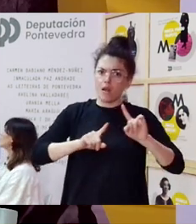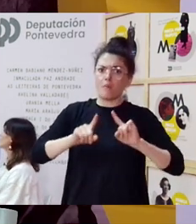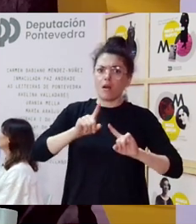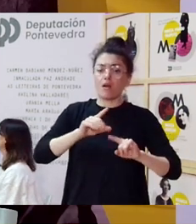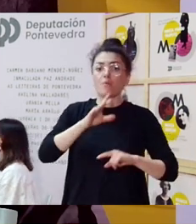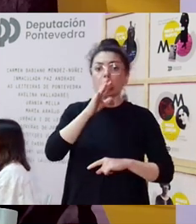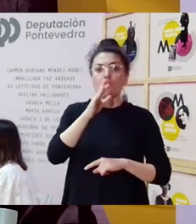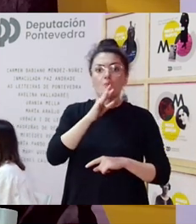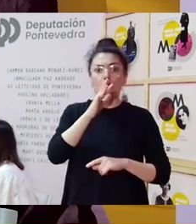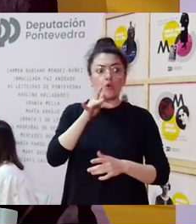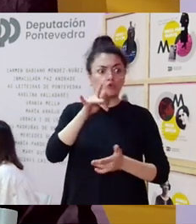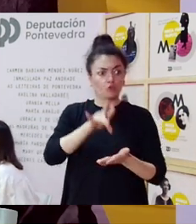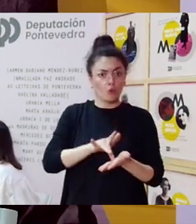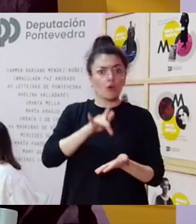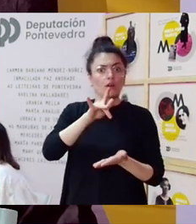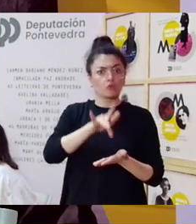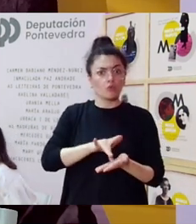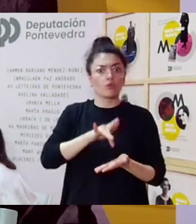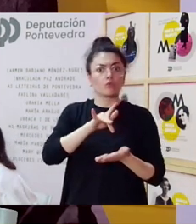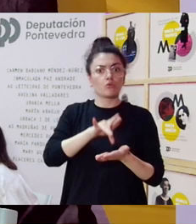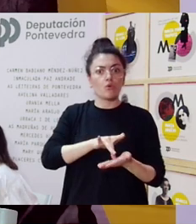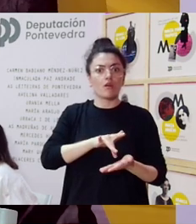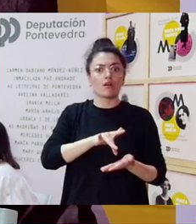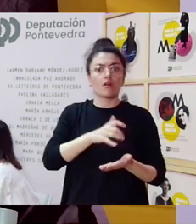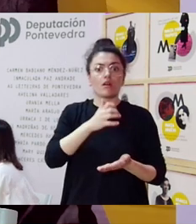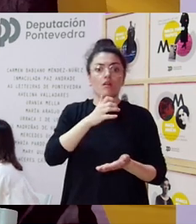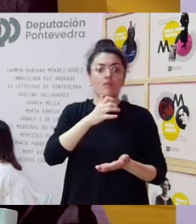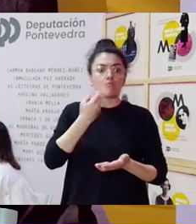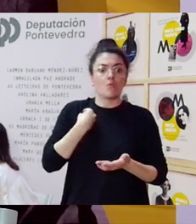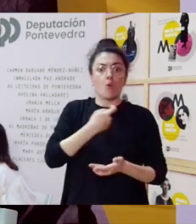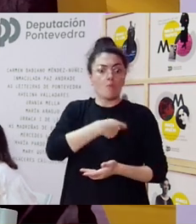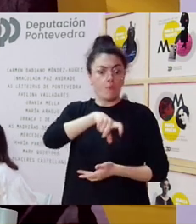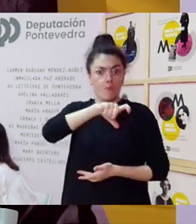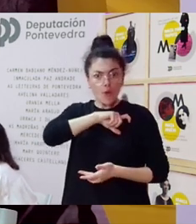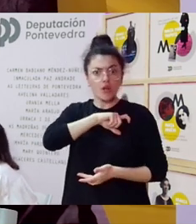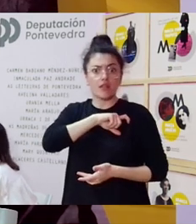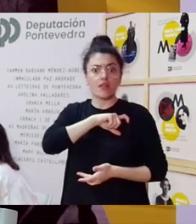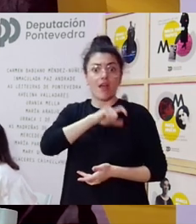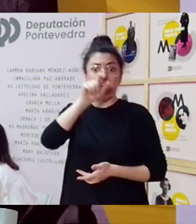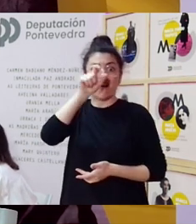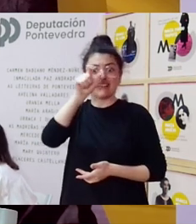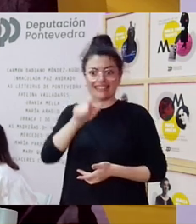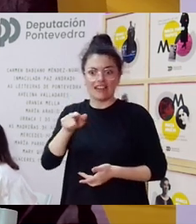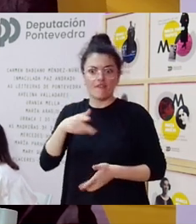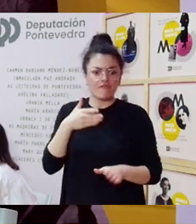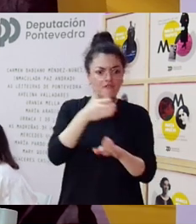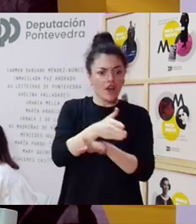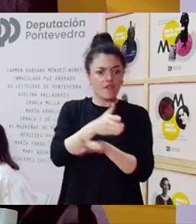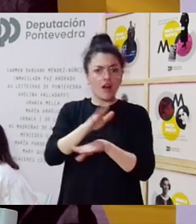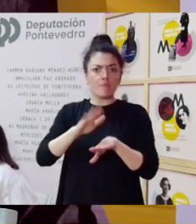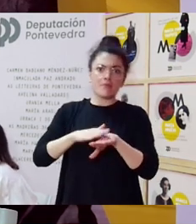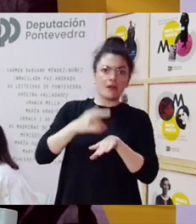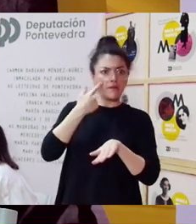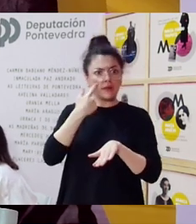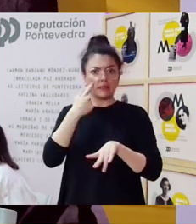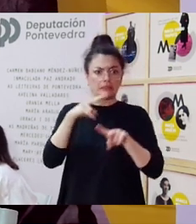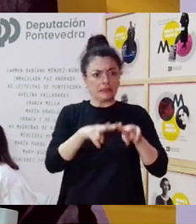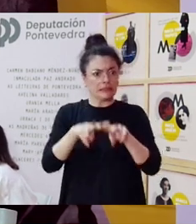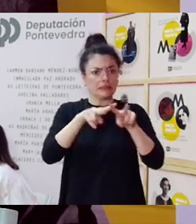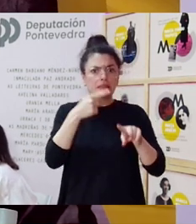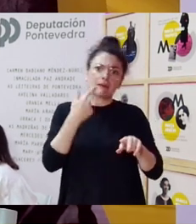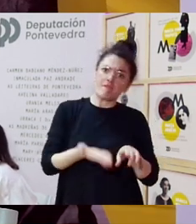por tres ibanlle os tipo carabineros ou carabineri a facerlle